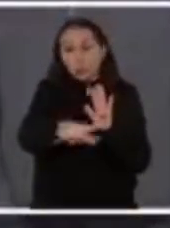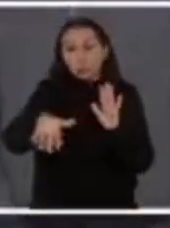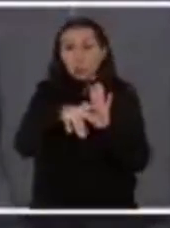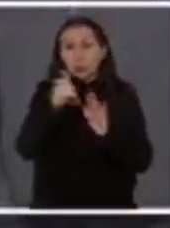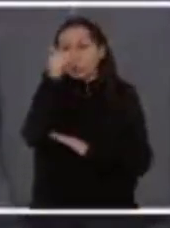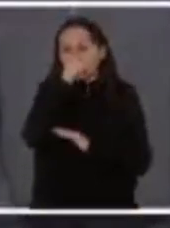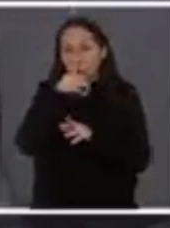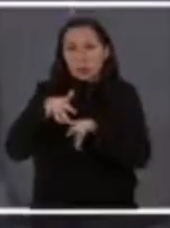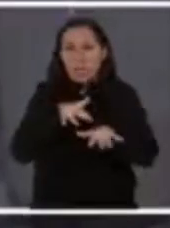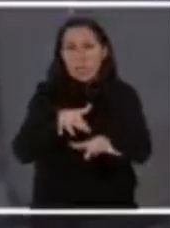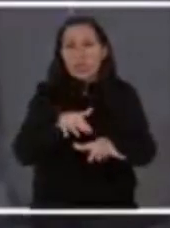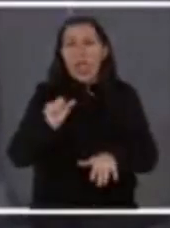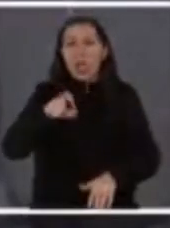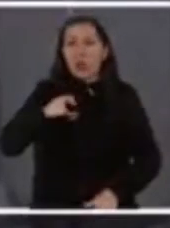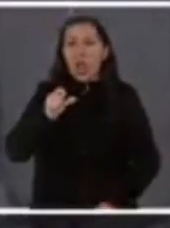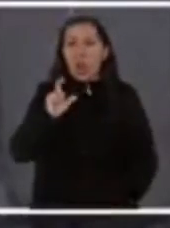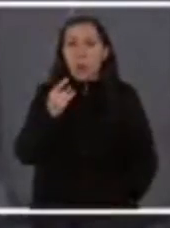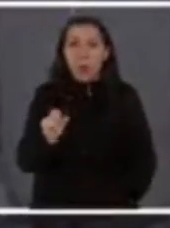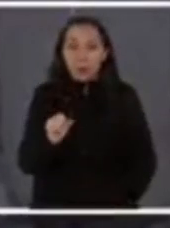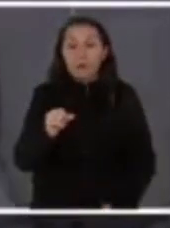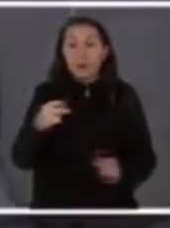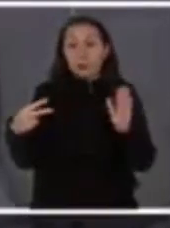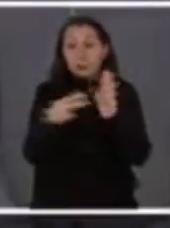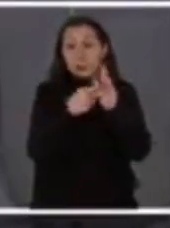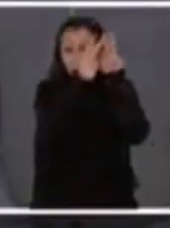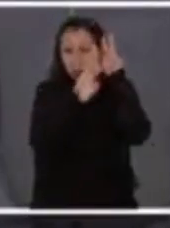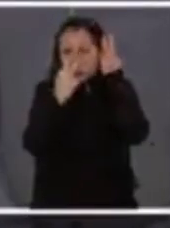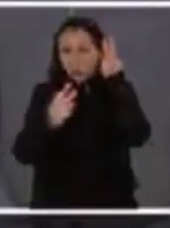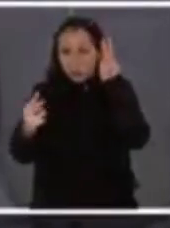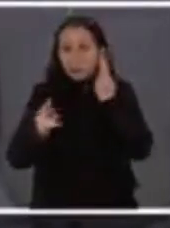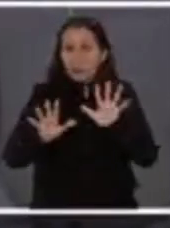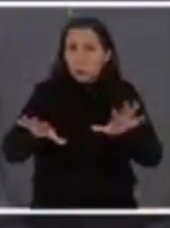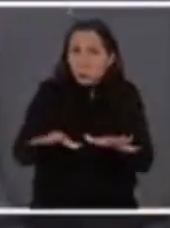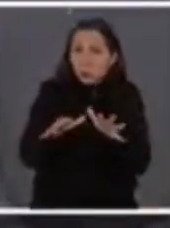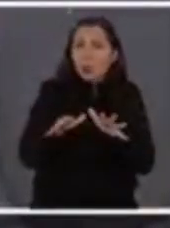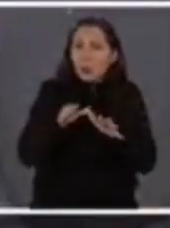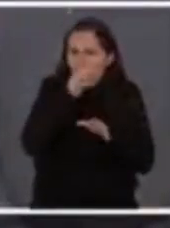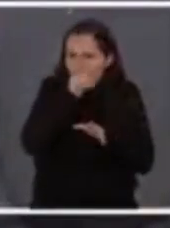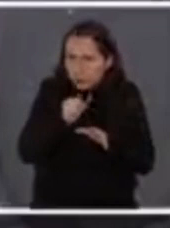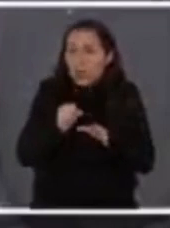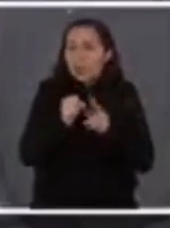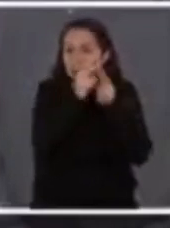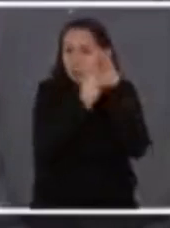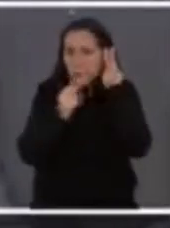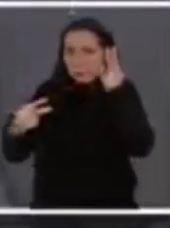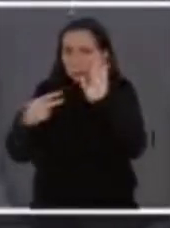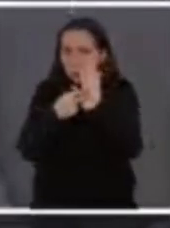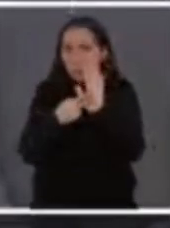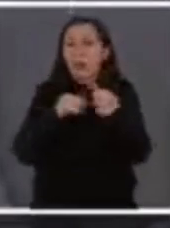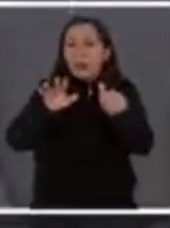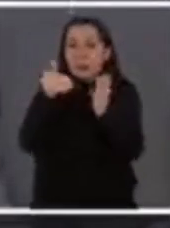la turbidez del río Aconcagua. En materia de energía eléctrica hemos tenido bastante resiliencia de nuestras redes, sin embargo tenemos hasta el